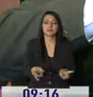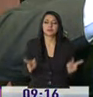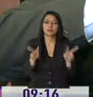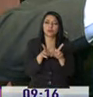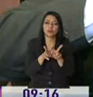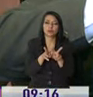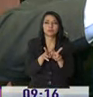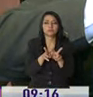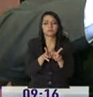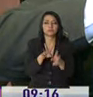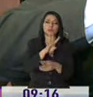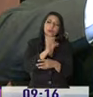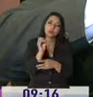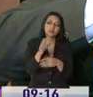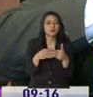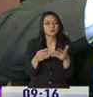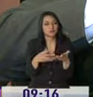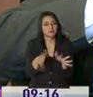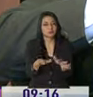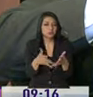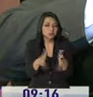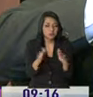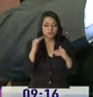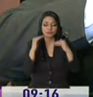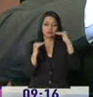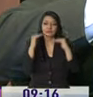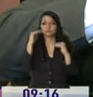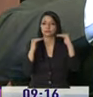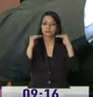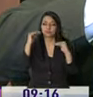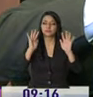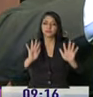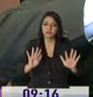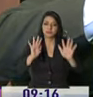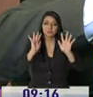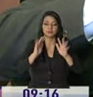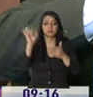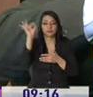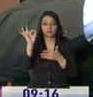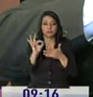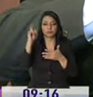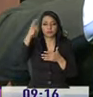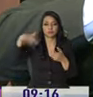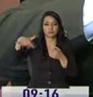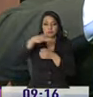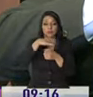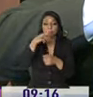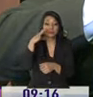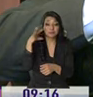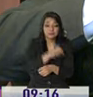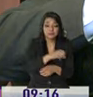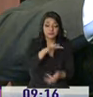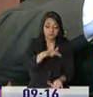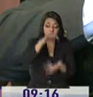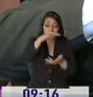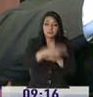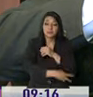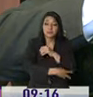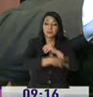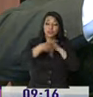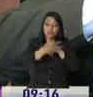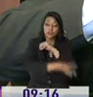de los 40 dólares el presupuesto del Estado. Ustedes han notado que el barril de crudo en semanas